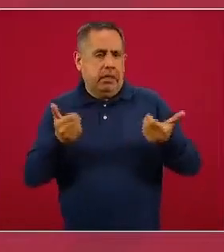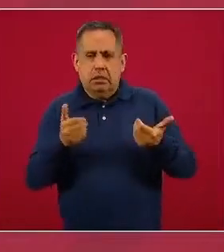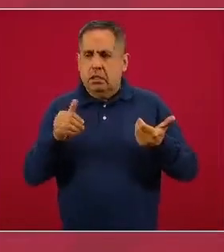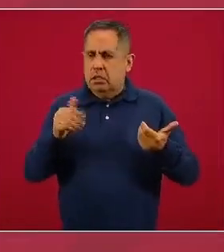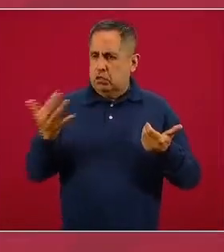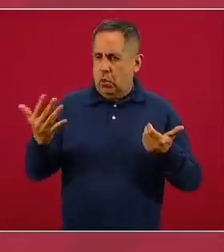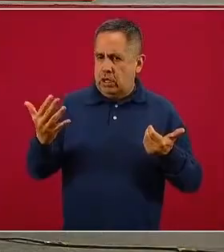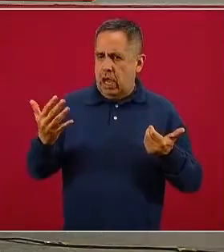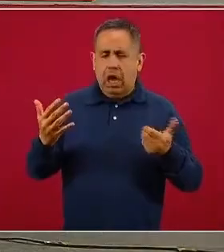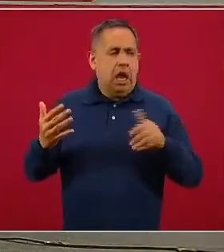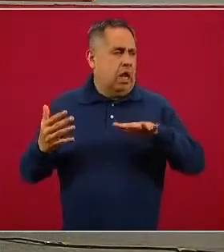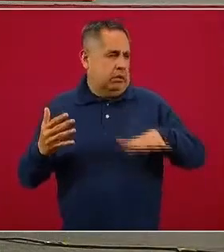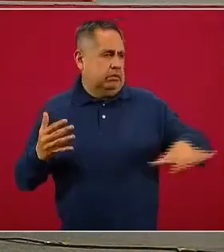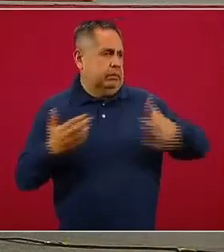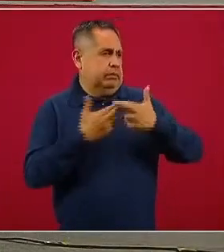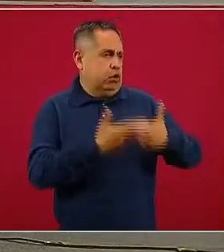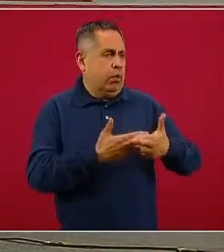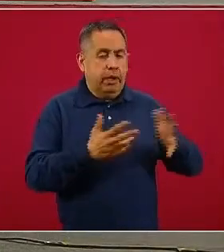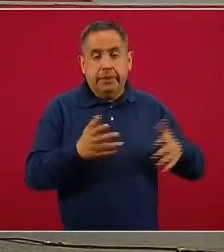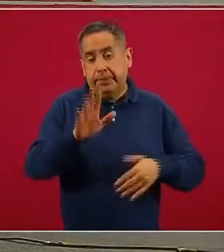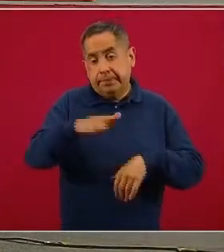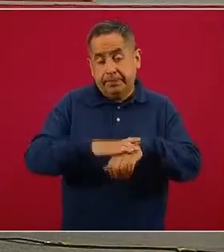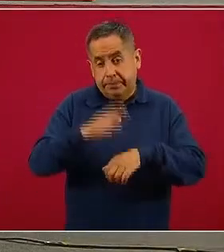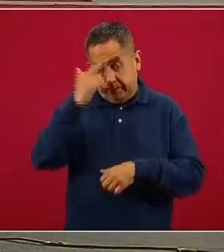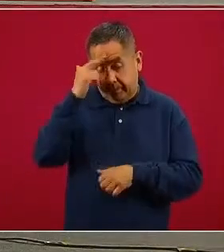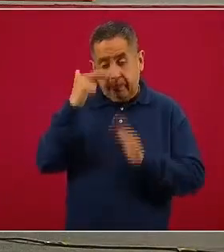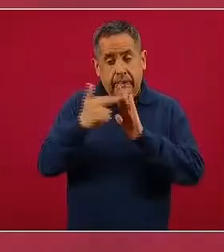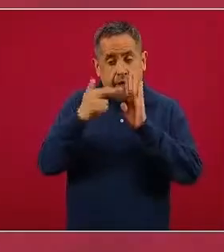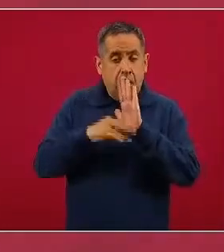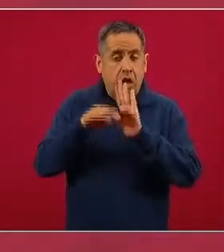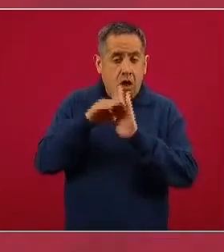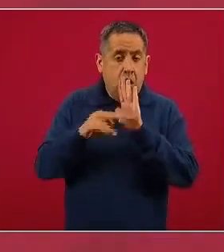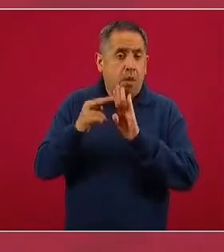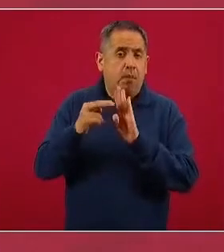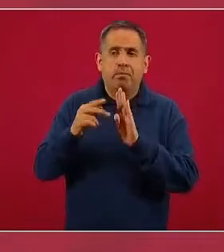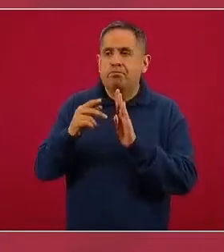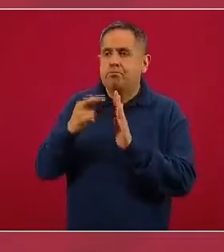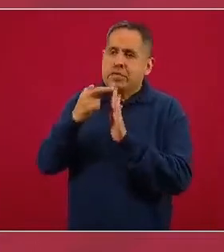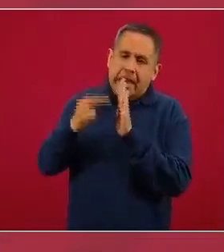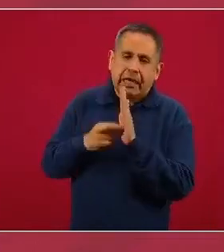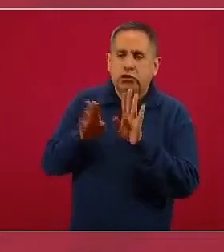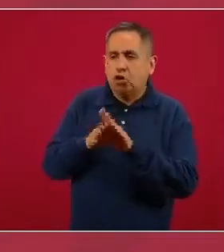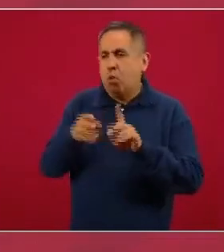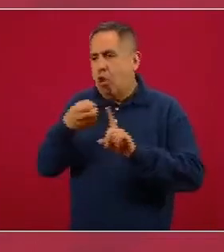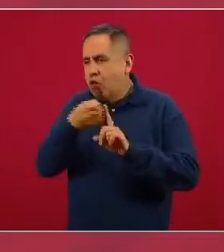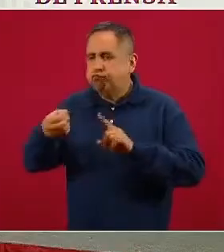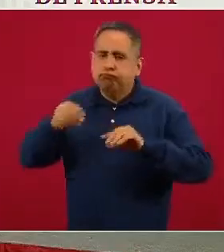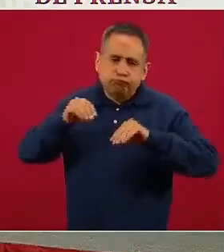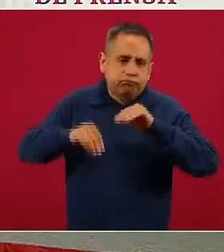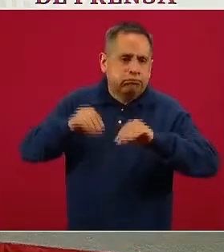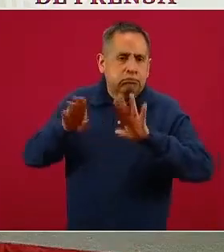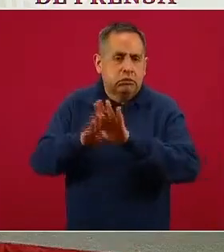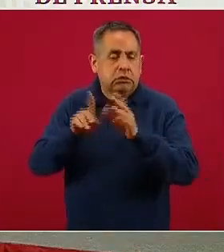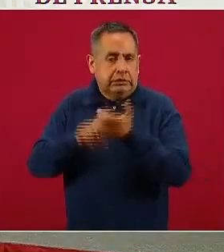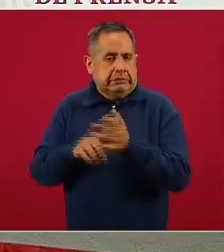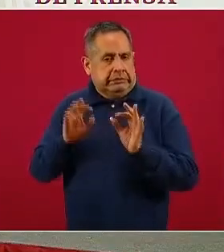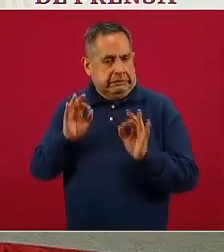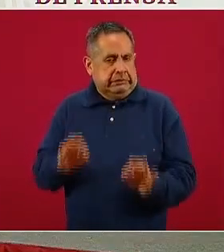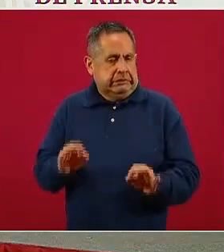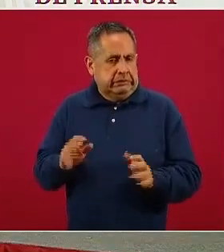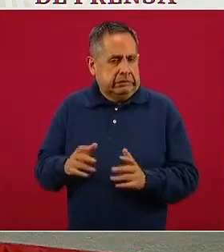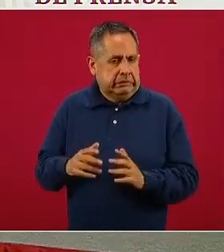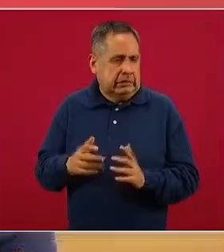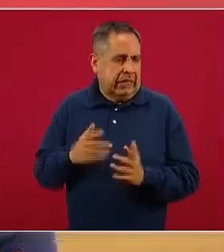correspondiente. Hay que recordar que la implementación de los protocolos, es decir, poner en práctica todo lo que los protocolos propios o